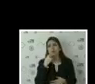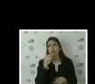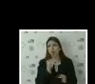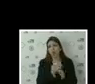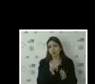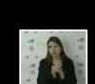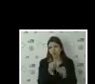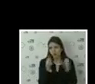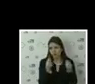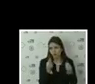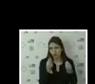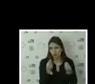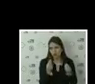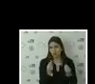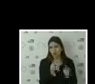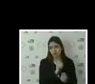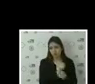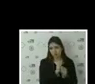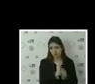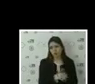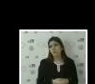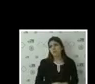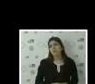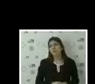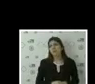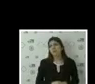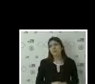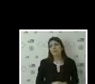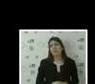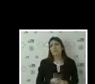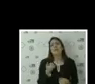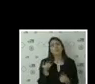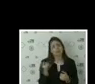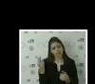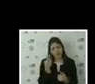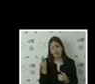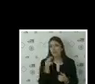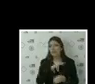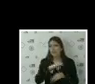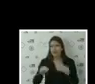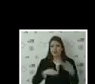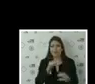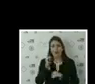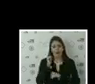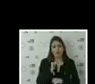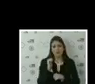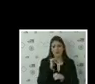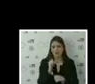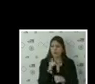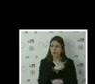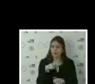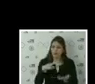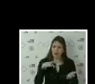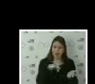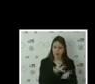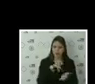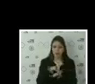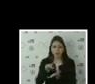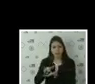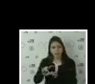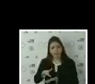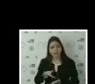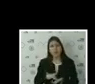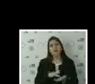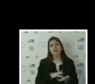pandemia, y por mi parte, pues solicitar que se solidaricen todas las autoridades, ¿no? En